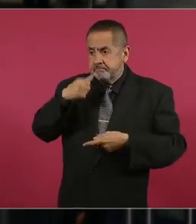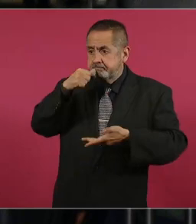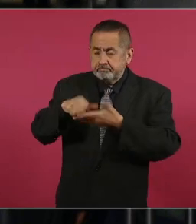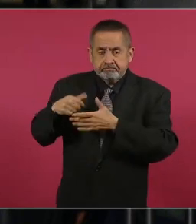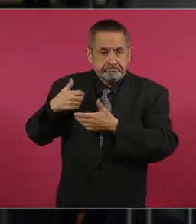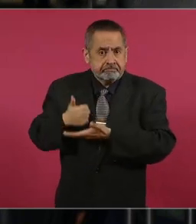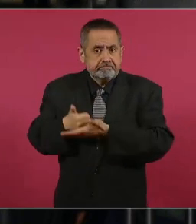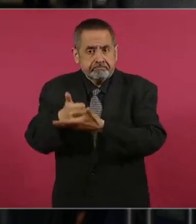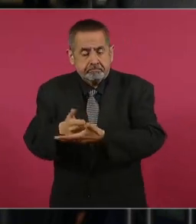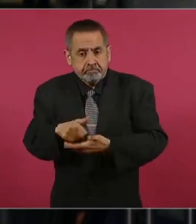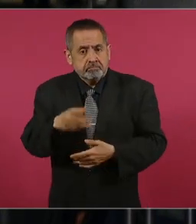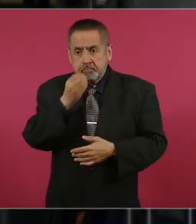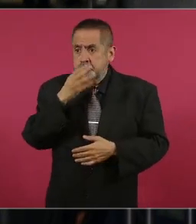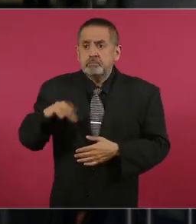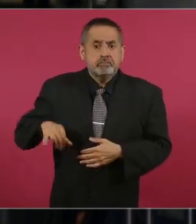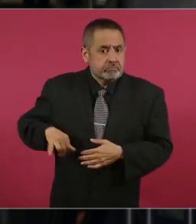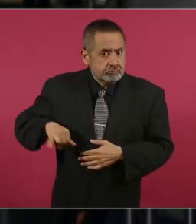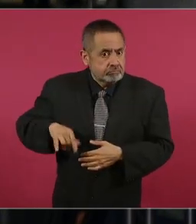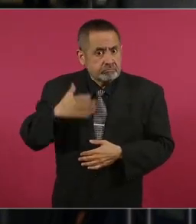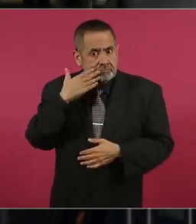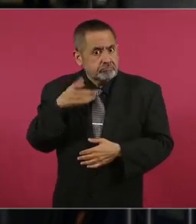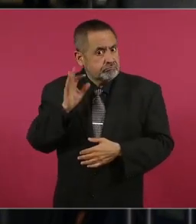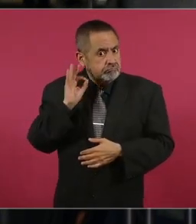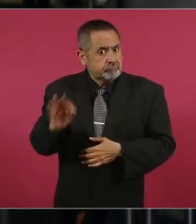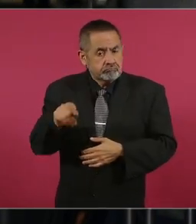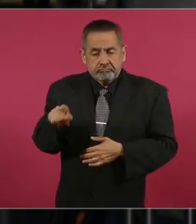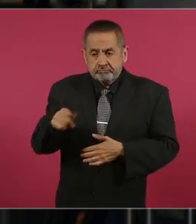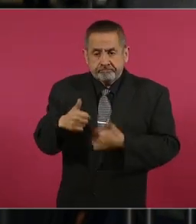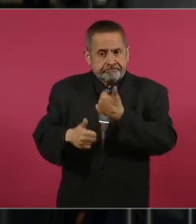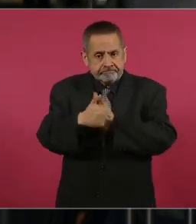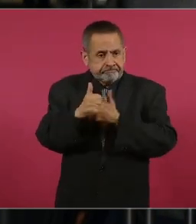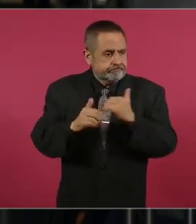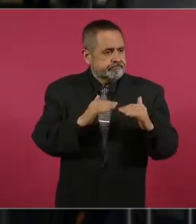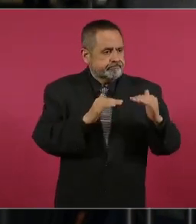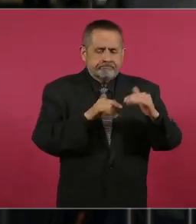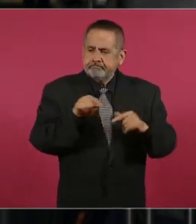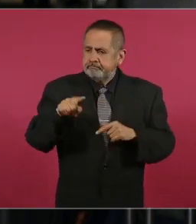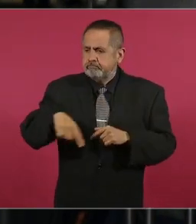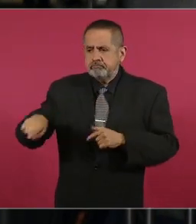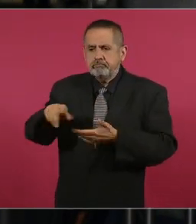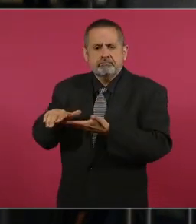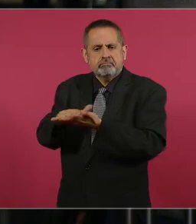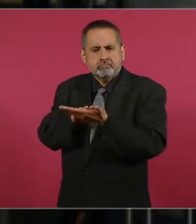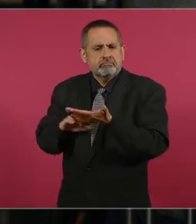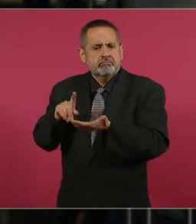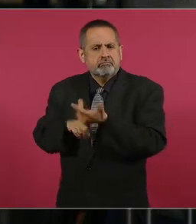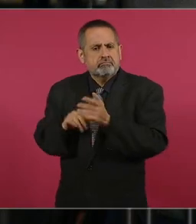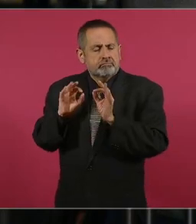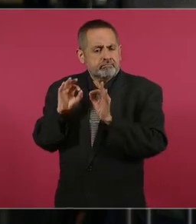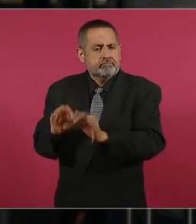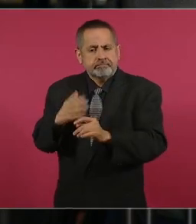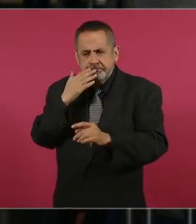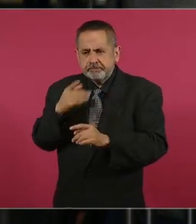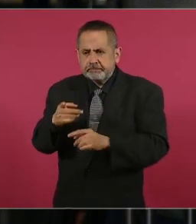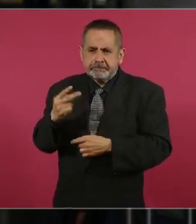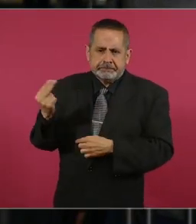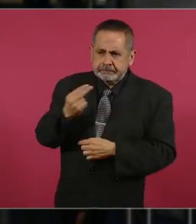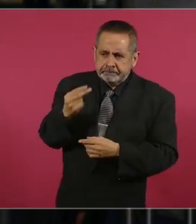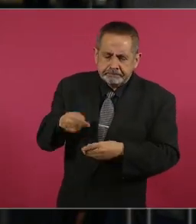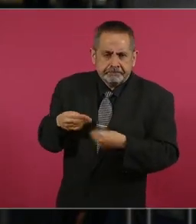Es muy interesante esto porque viene a ser la competencia, pero para la gente que, repito, tiene este tipo de necesidades.